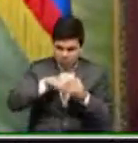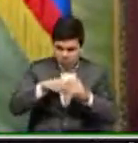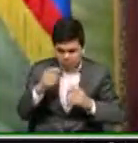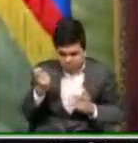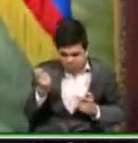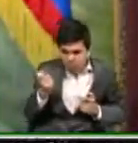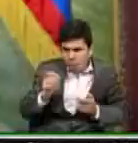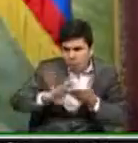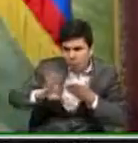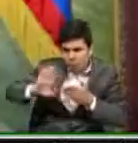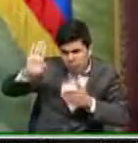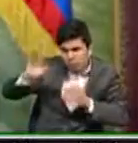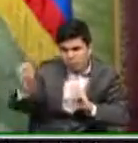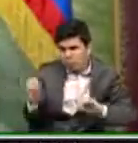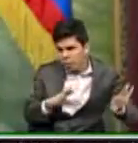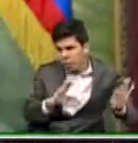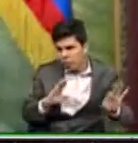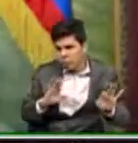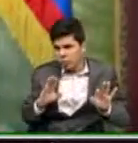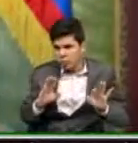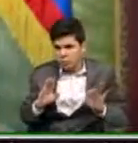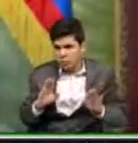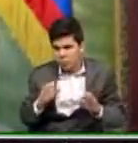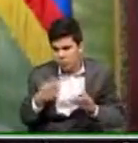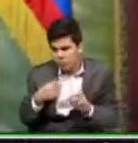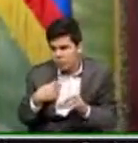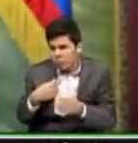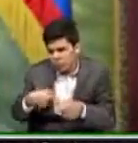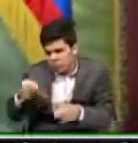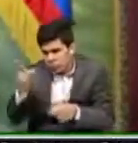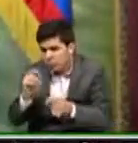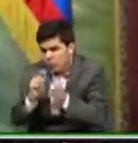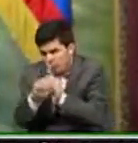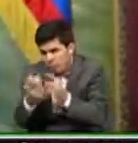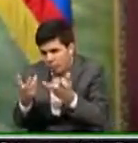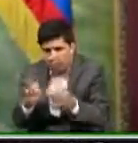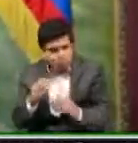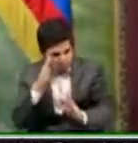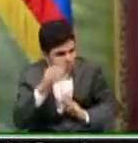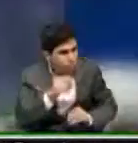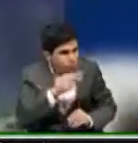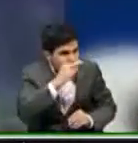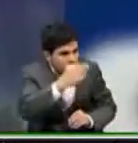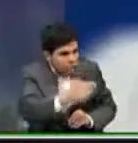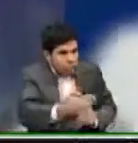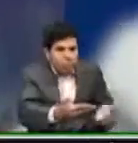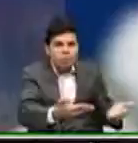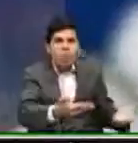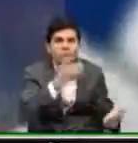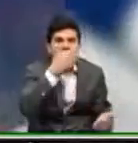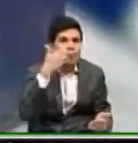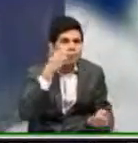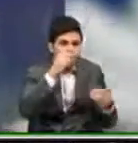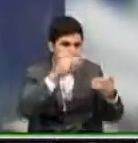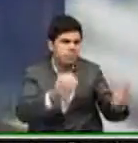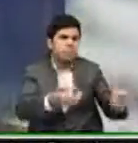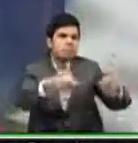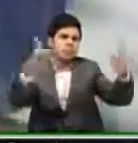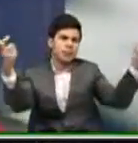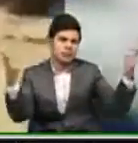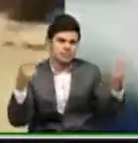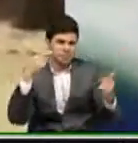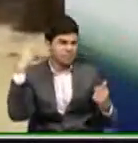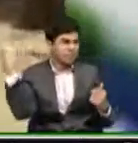la mayoría son menores de edad, o sea que continuamos utilizando los menores de edad en la guerra. Los grupos más vulnerables